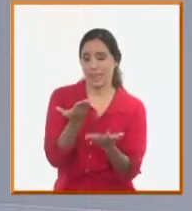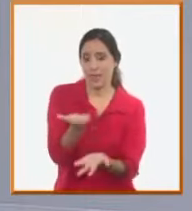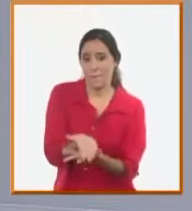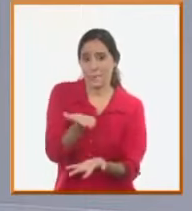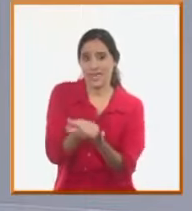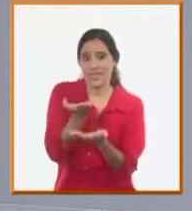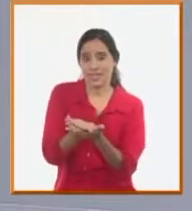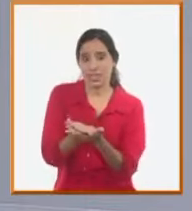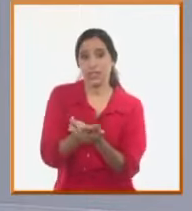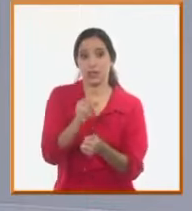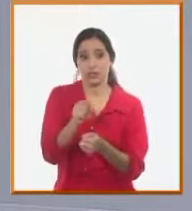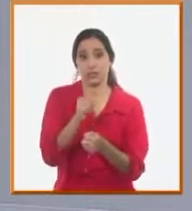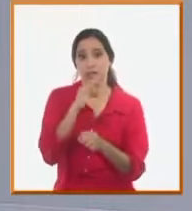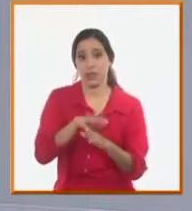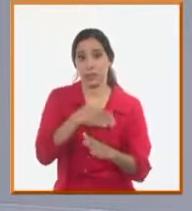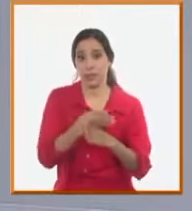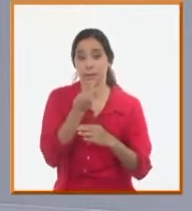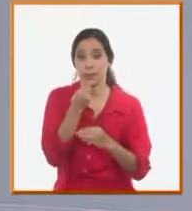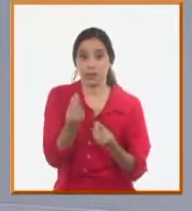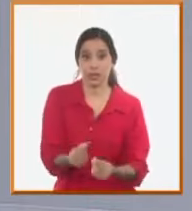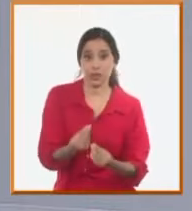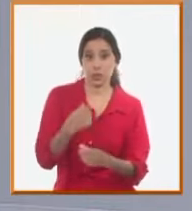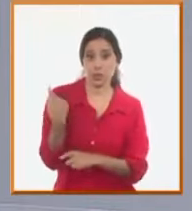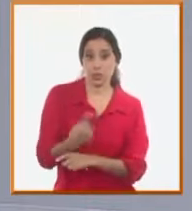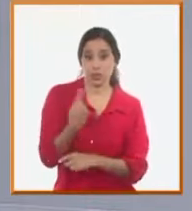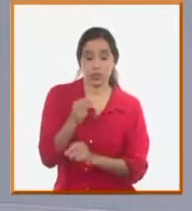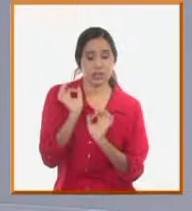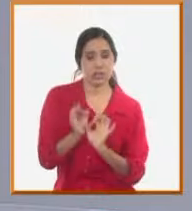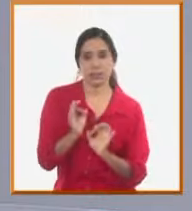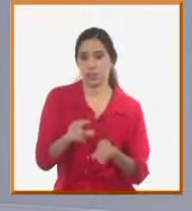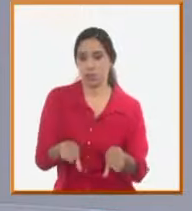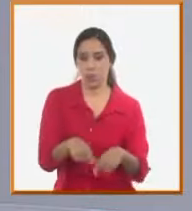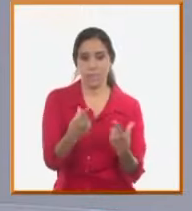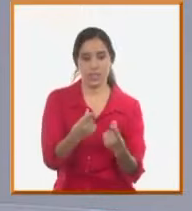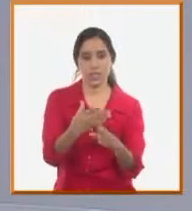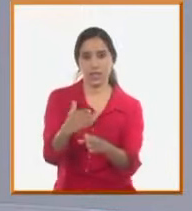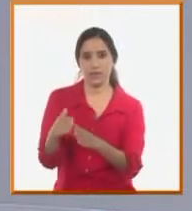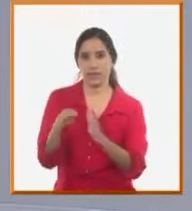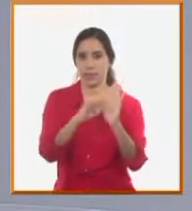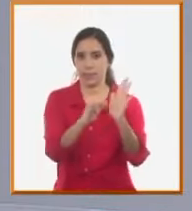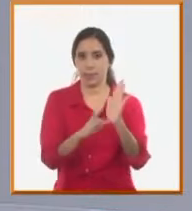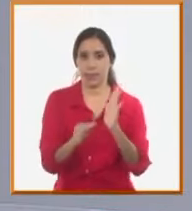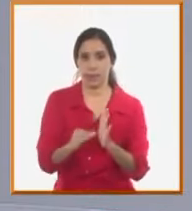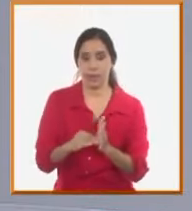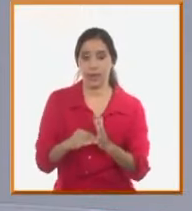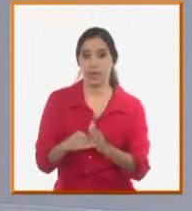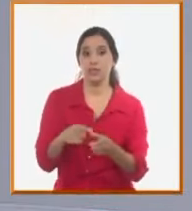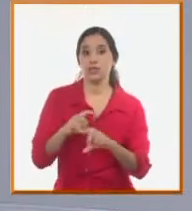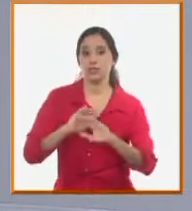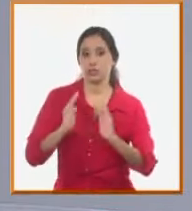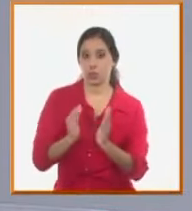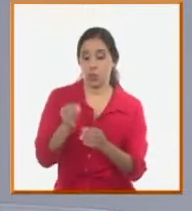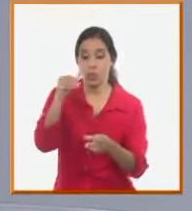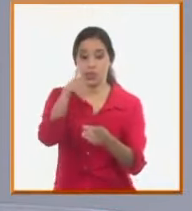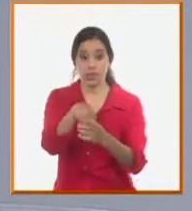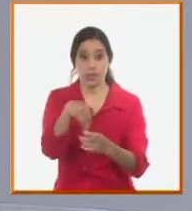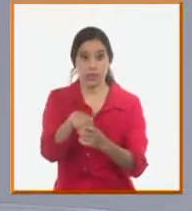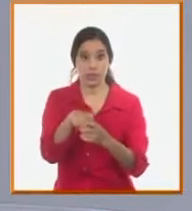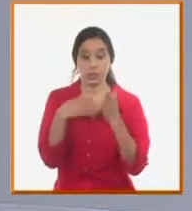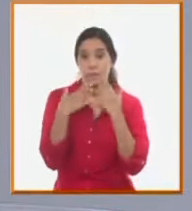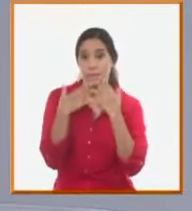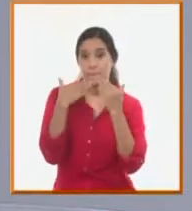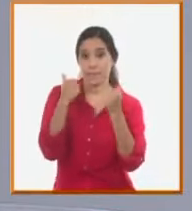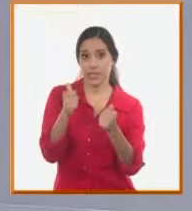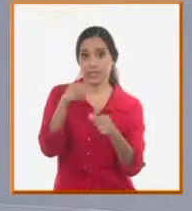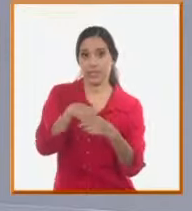para el ejercicio de la actividad. O sea, nosotros siempre vamos a exigir cumplir determinados de requisitos de asegurabilidad, pero siempre que los